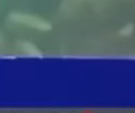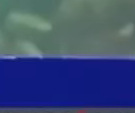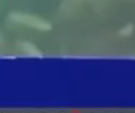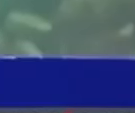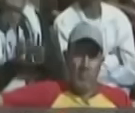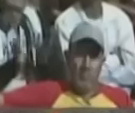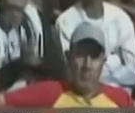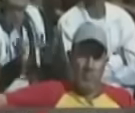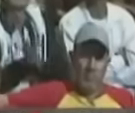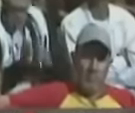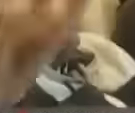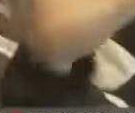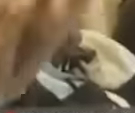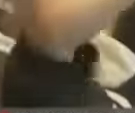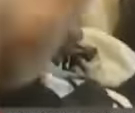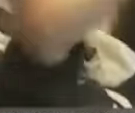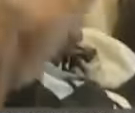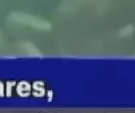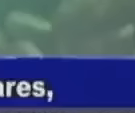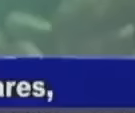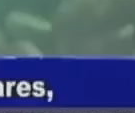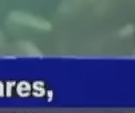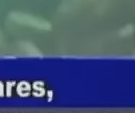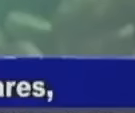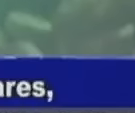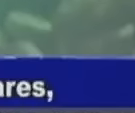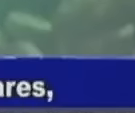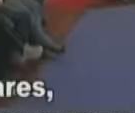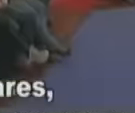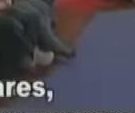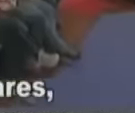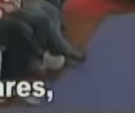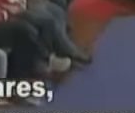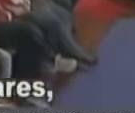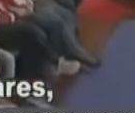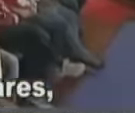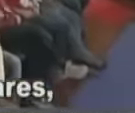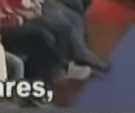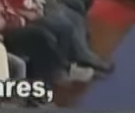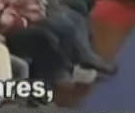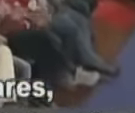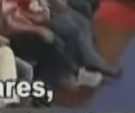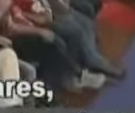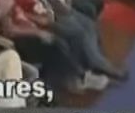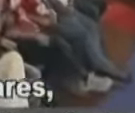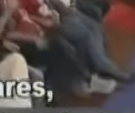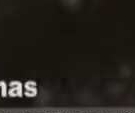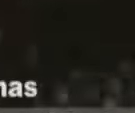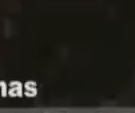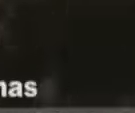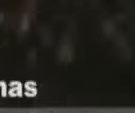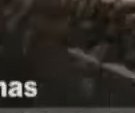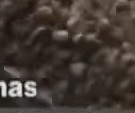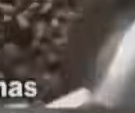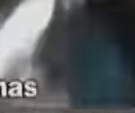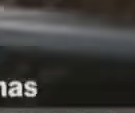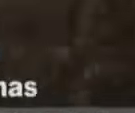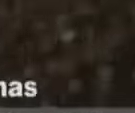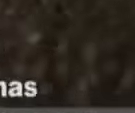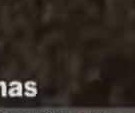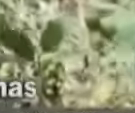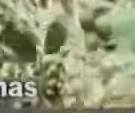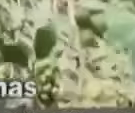1 millón de dólares. Y del Consejo Federal de Gobierno, 6 millones de dólares, equivalente a 15 millones de dólares para los productores